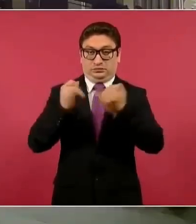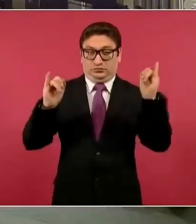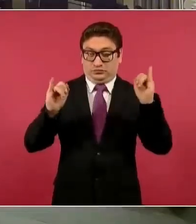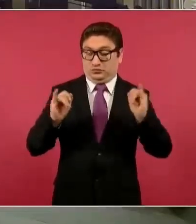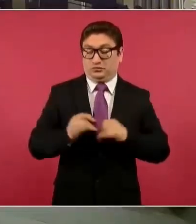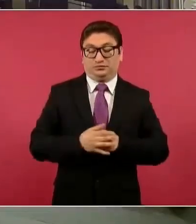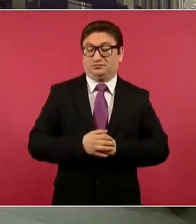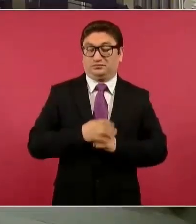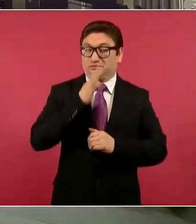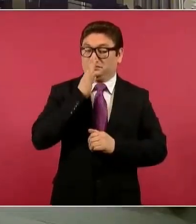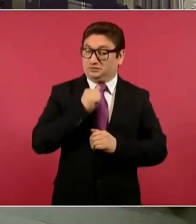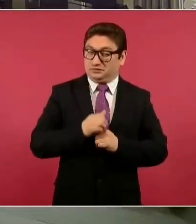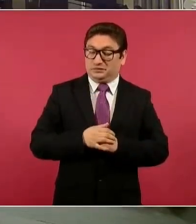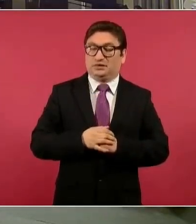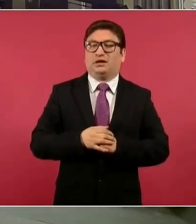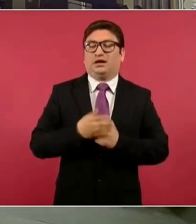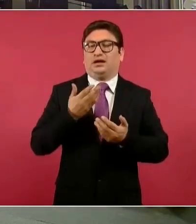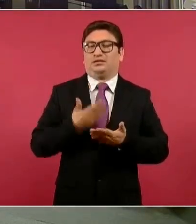Entonces nos dejaron